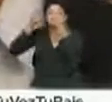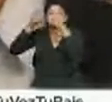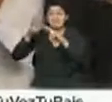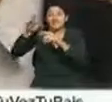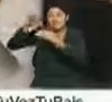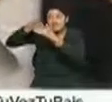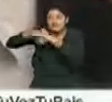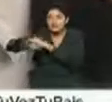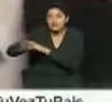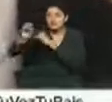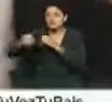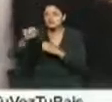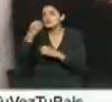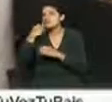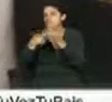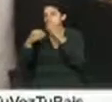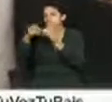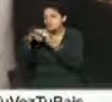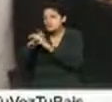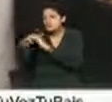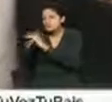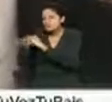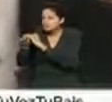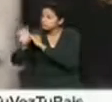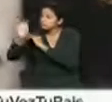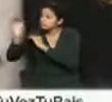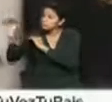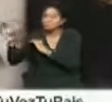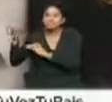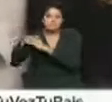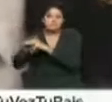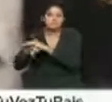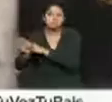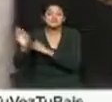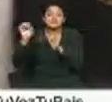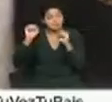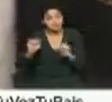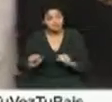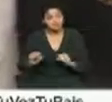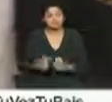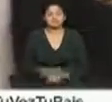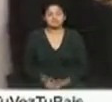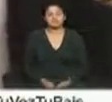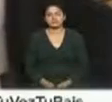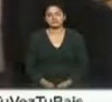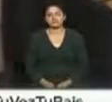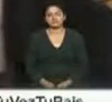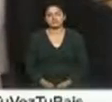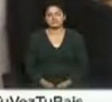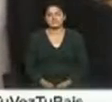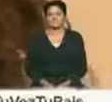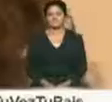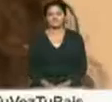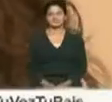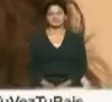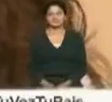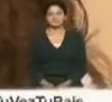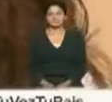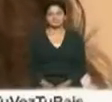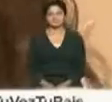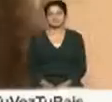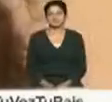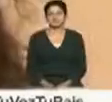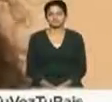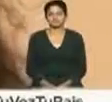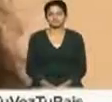la morfología y también tiene la seguridad en relación, por ejemplo, al almacenamiento de alimentos.